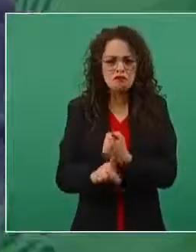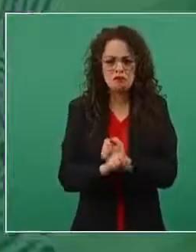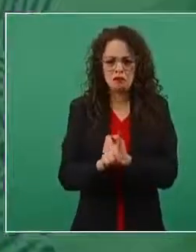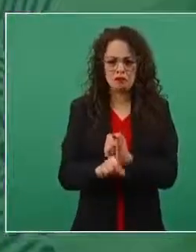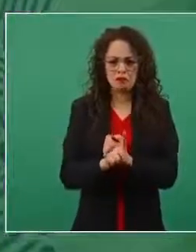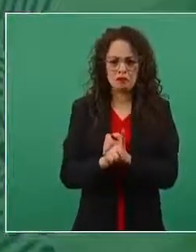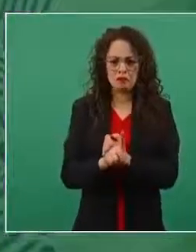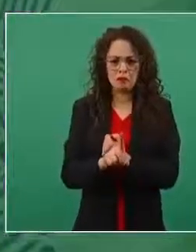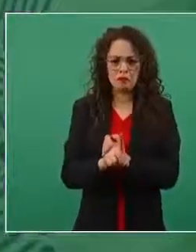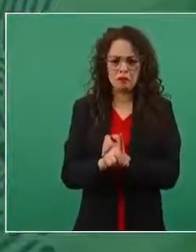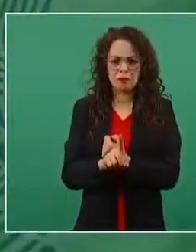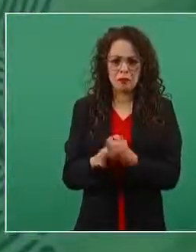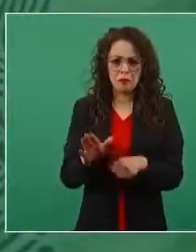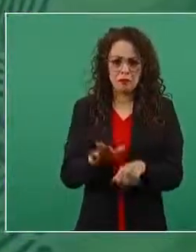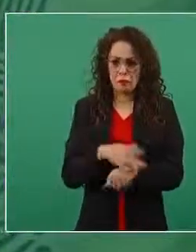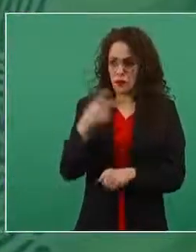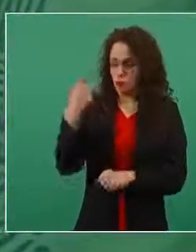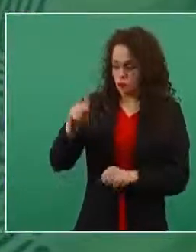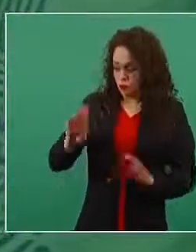Es una gente